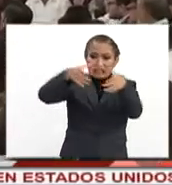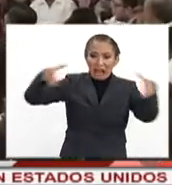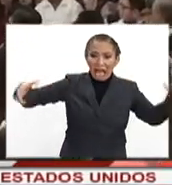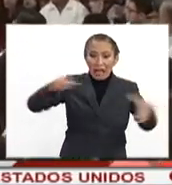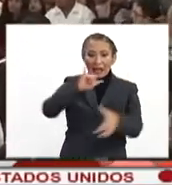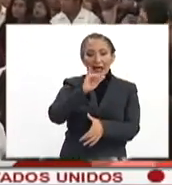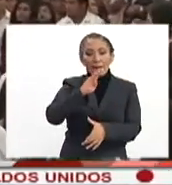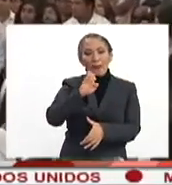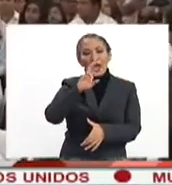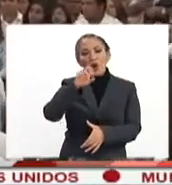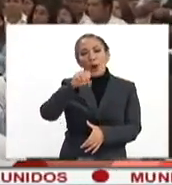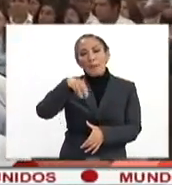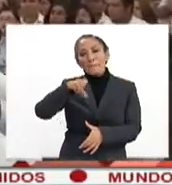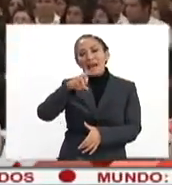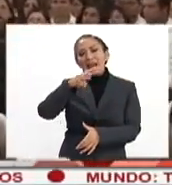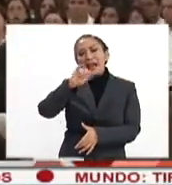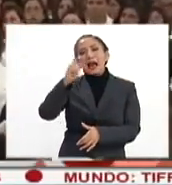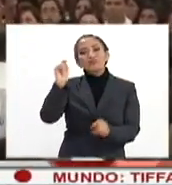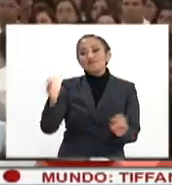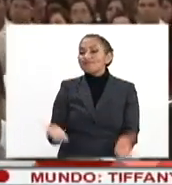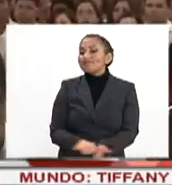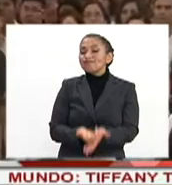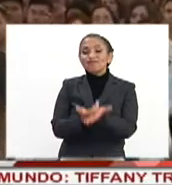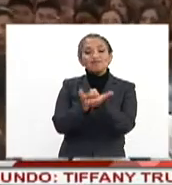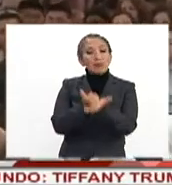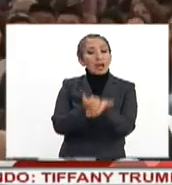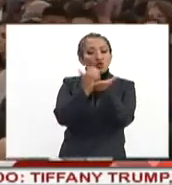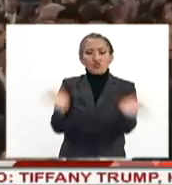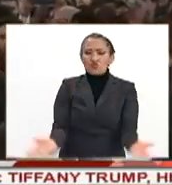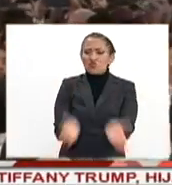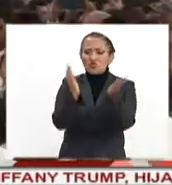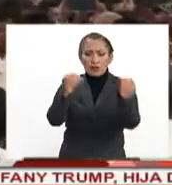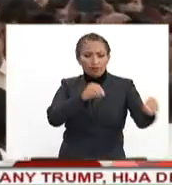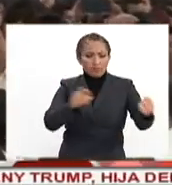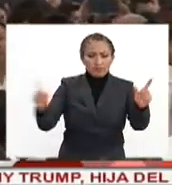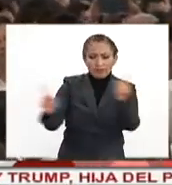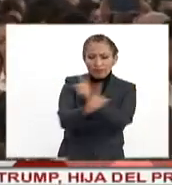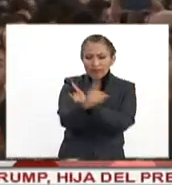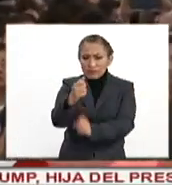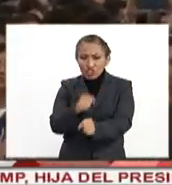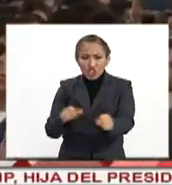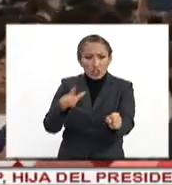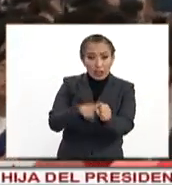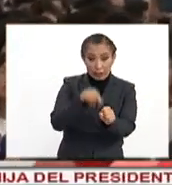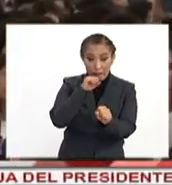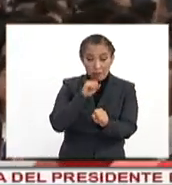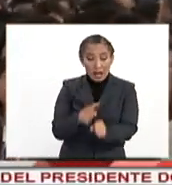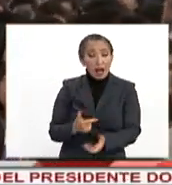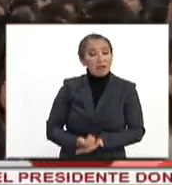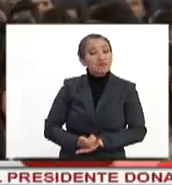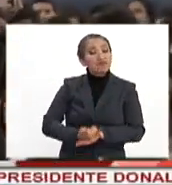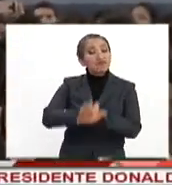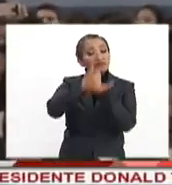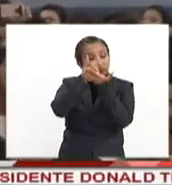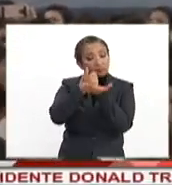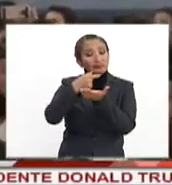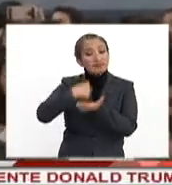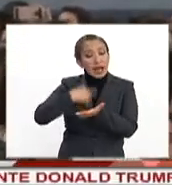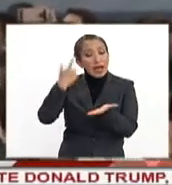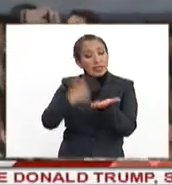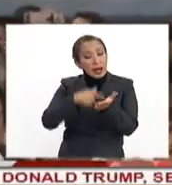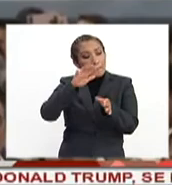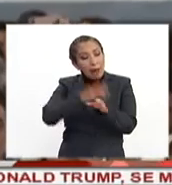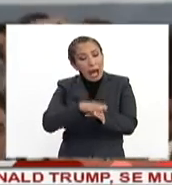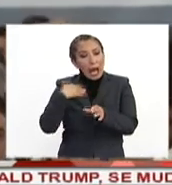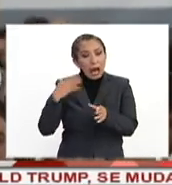de Iberoamérica, que impulsa como ninguna otra la movilidad social, sino también la que tiene una de